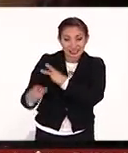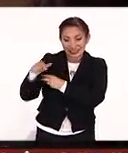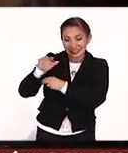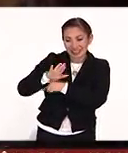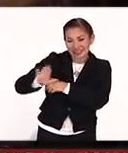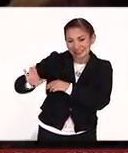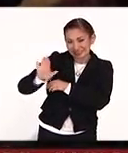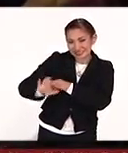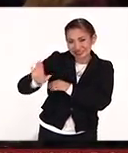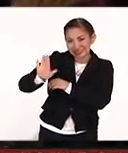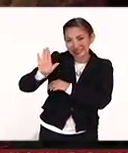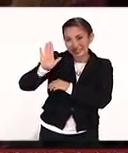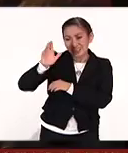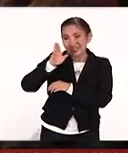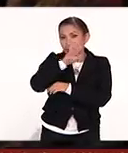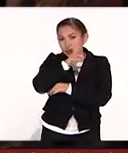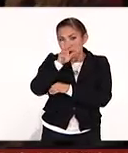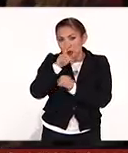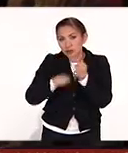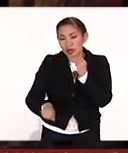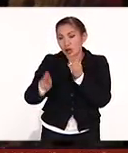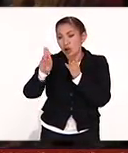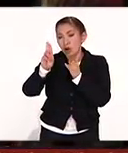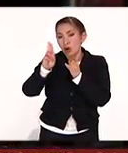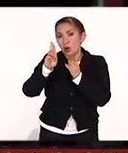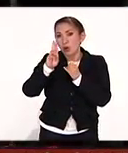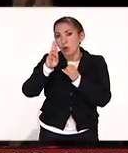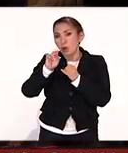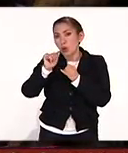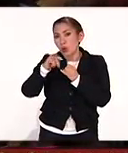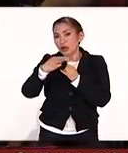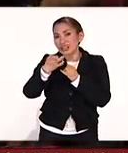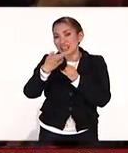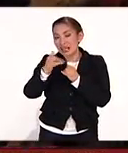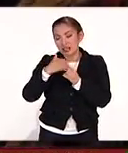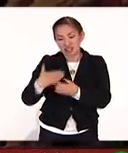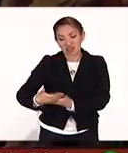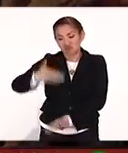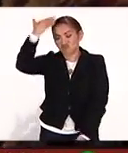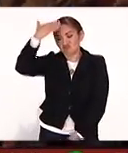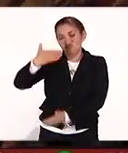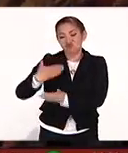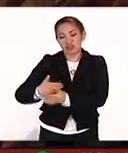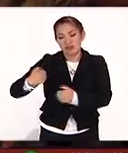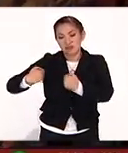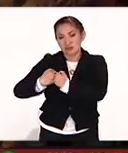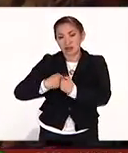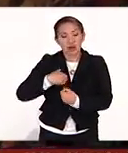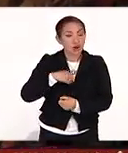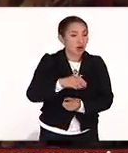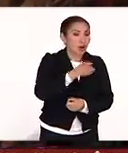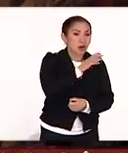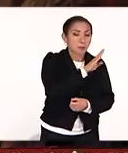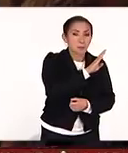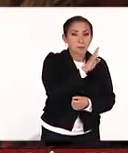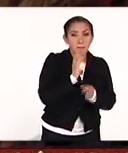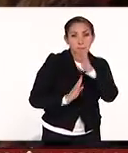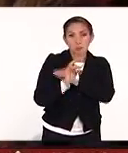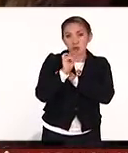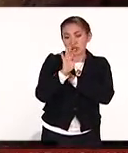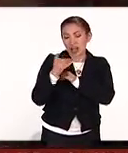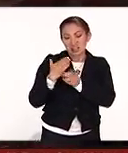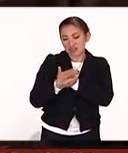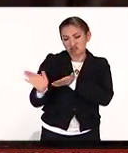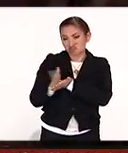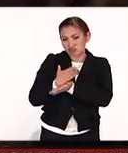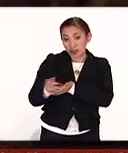parte de lo que era la Unión Soviética. Hungría ya ha levantado sus fronteras, Rumania y Bulgaria se encuentran fuera del espacio Schengen,